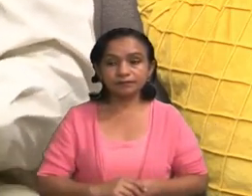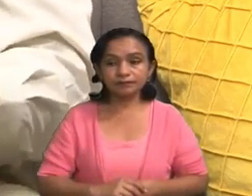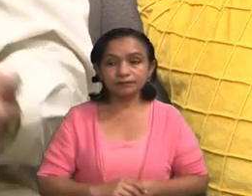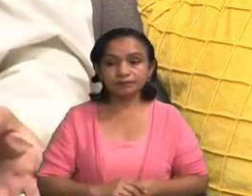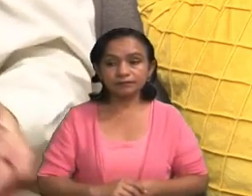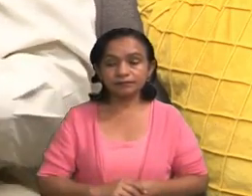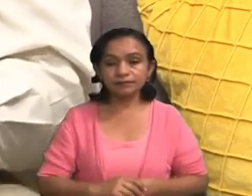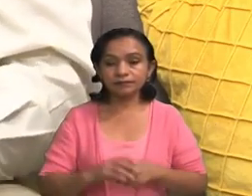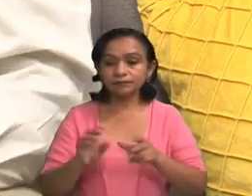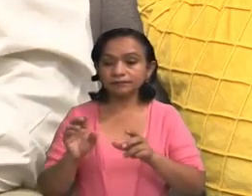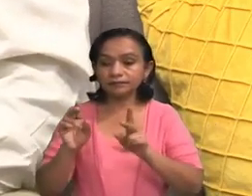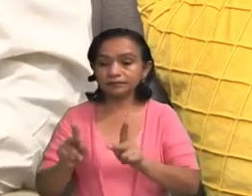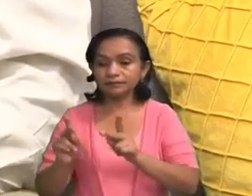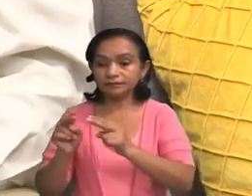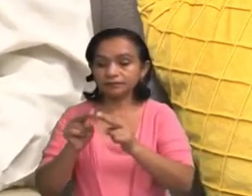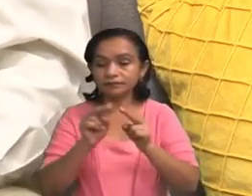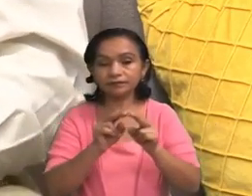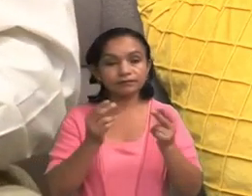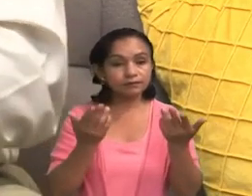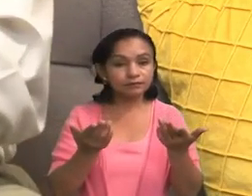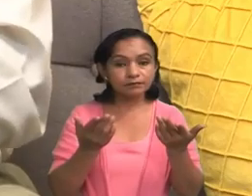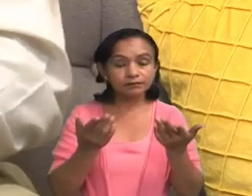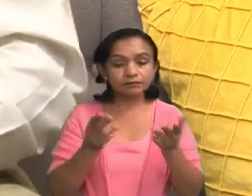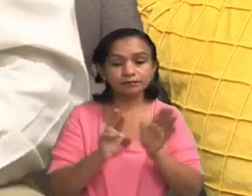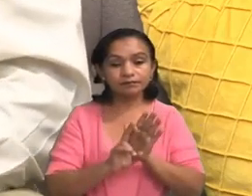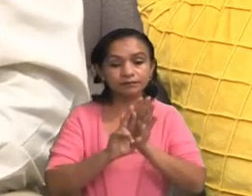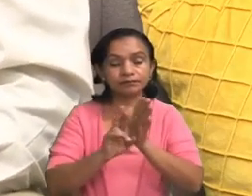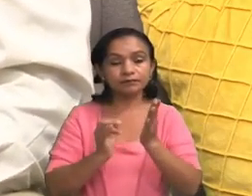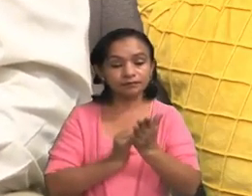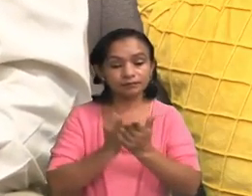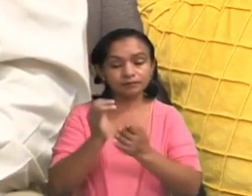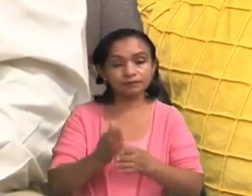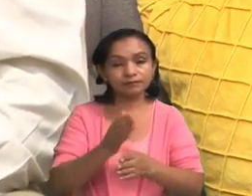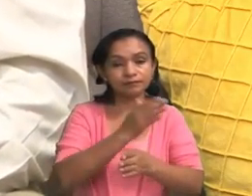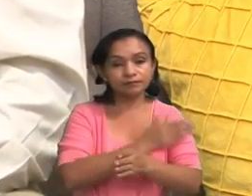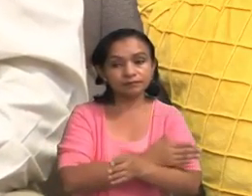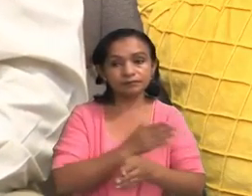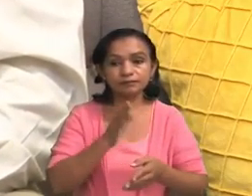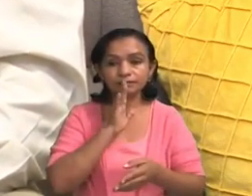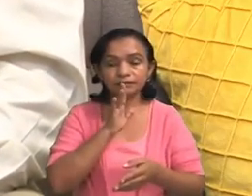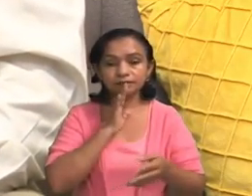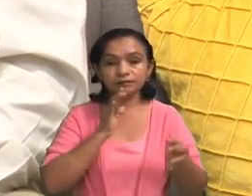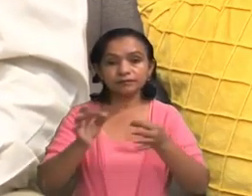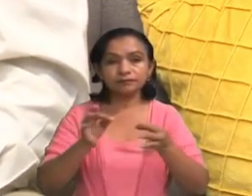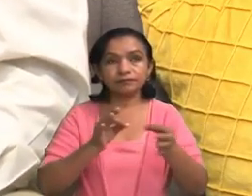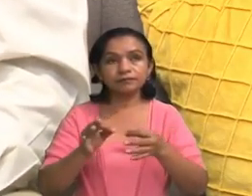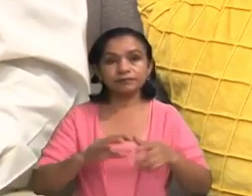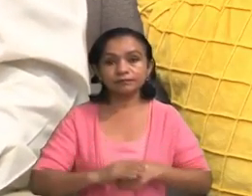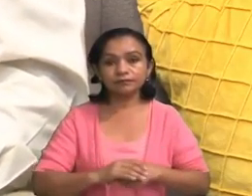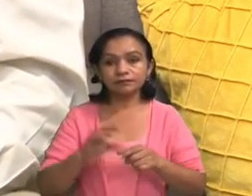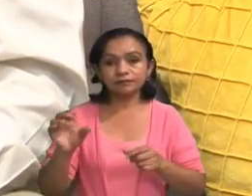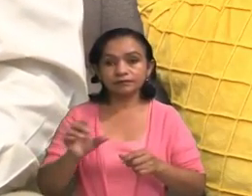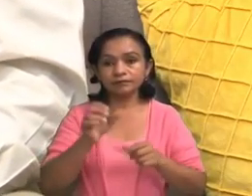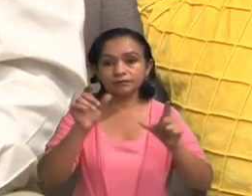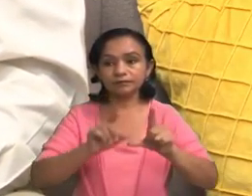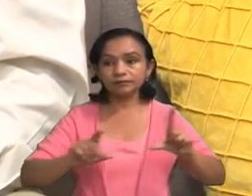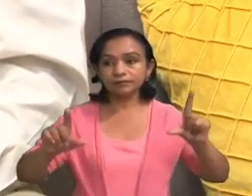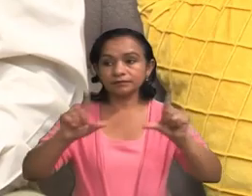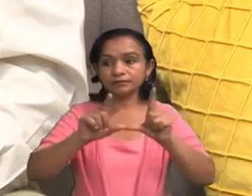en asocio o producto de resultados de investigaciones como las que te hablaba. Así es que ese es otro espacio también